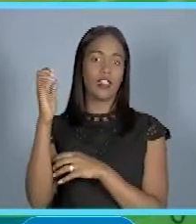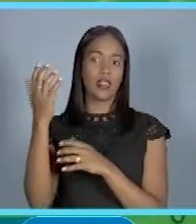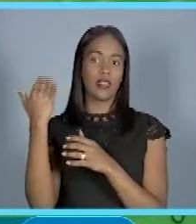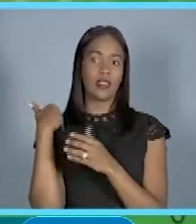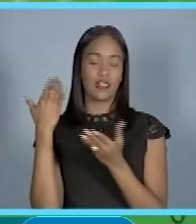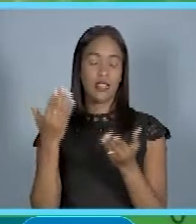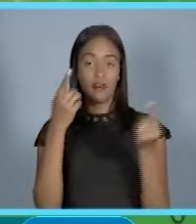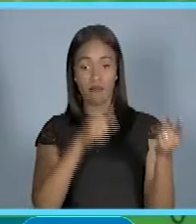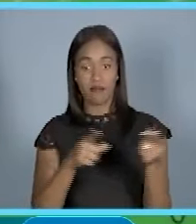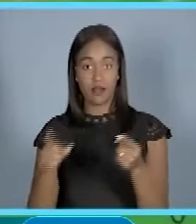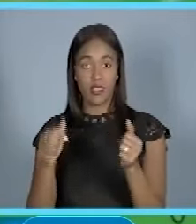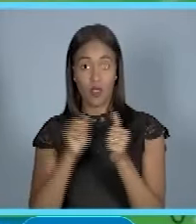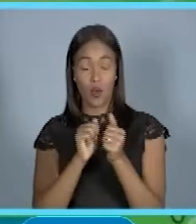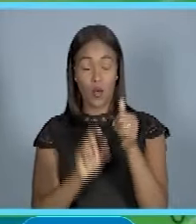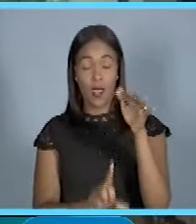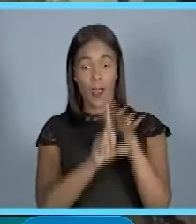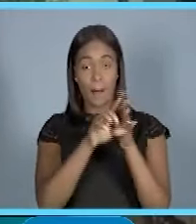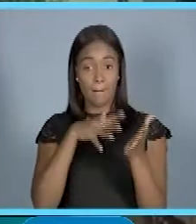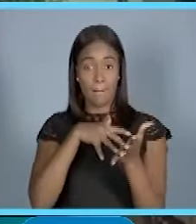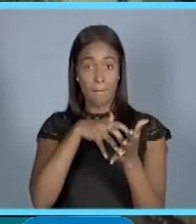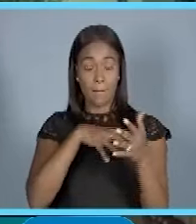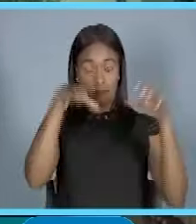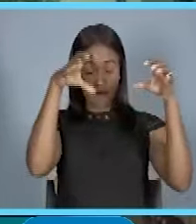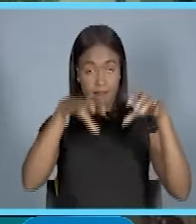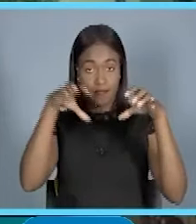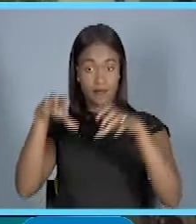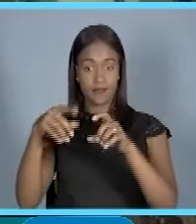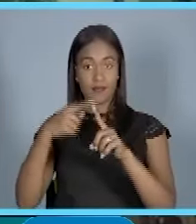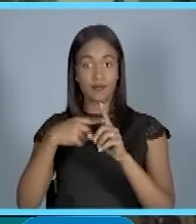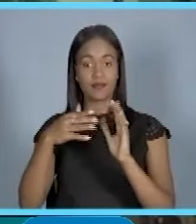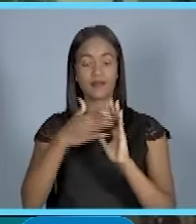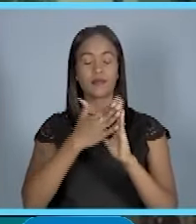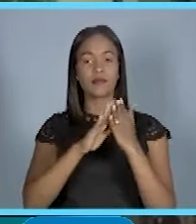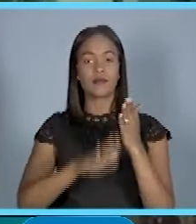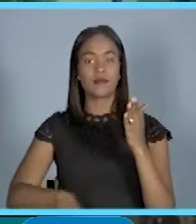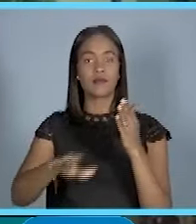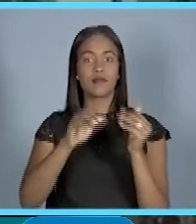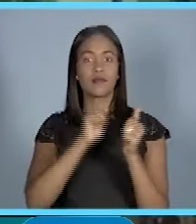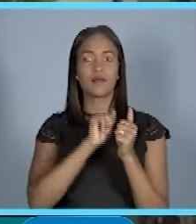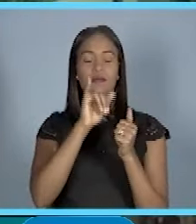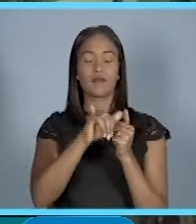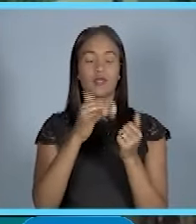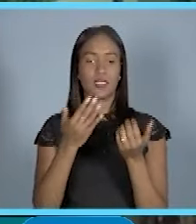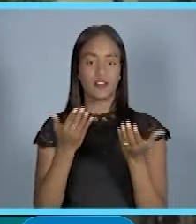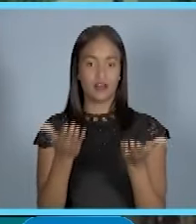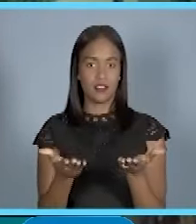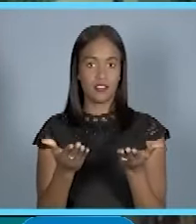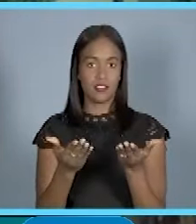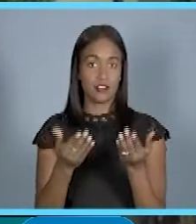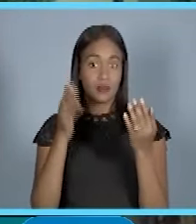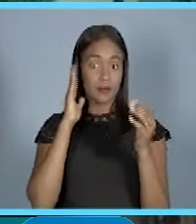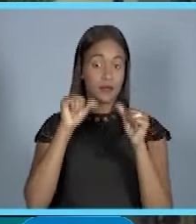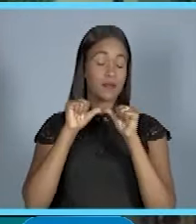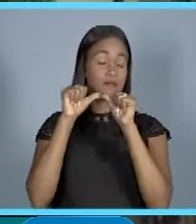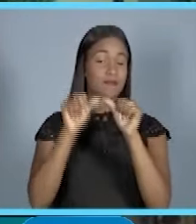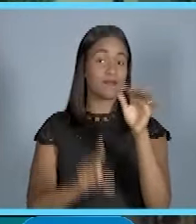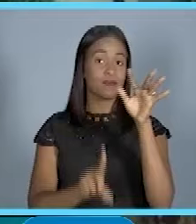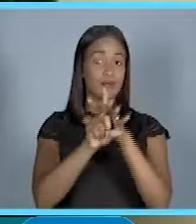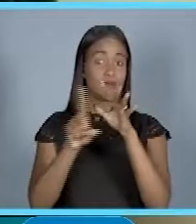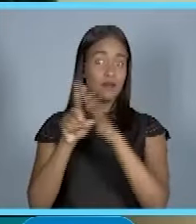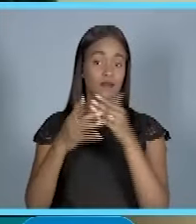nubosidad en ocasiones, y la presencia de una débil vaguada en los niveles medios y altos de la troposfera, que seguirán